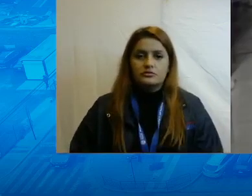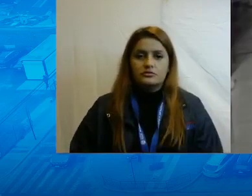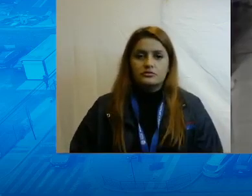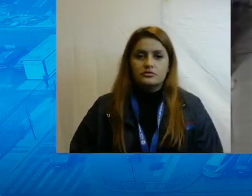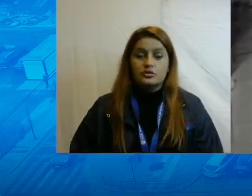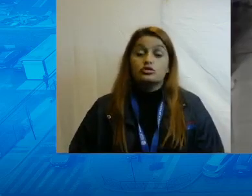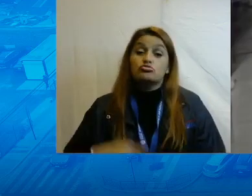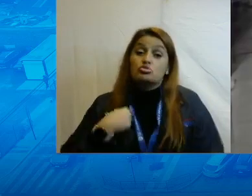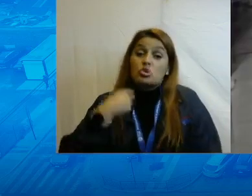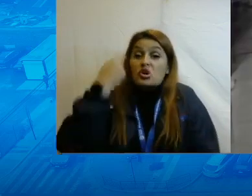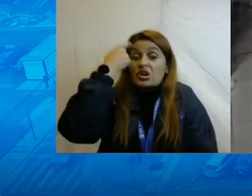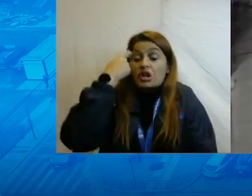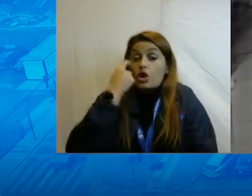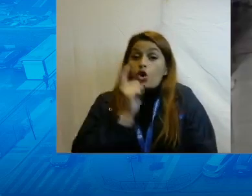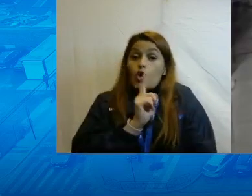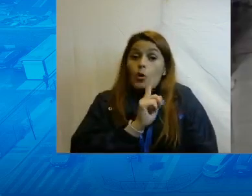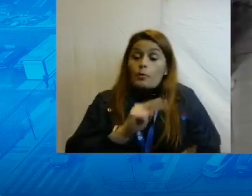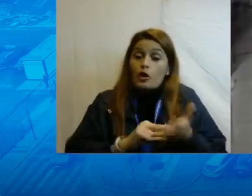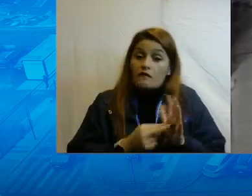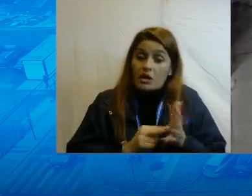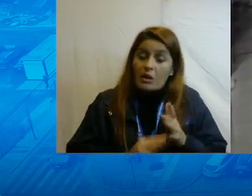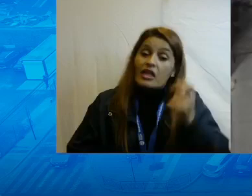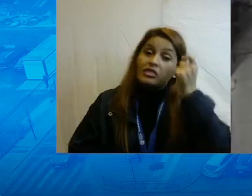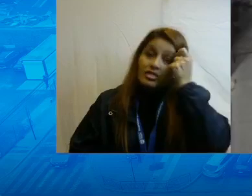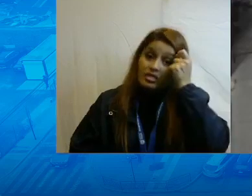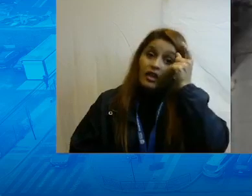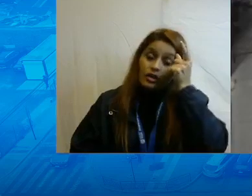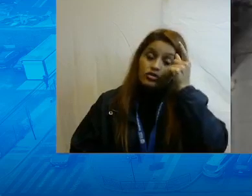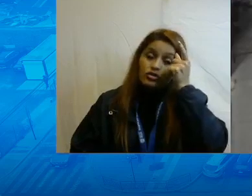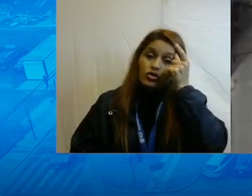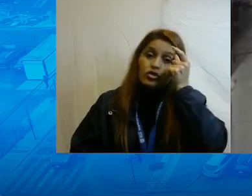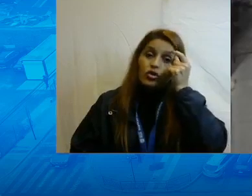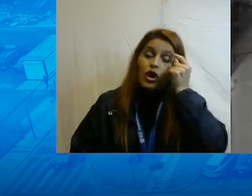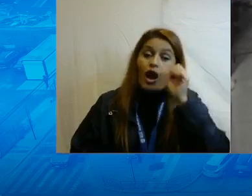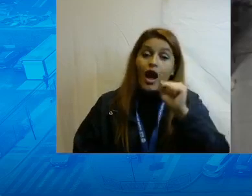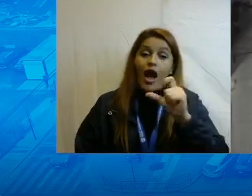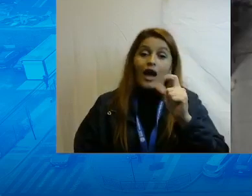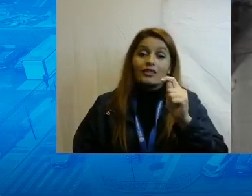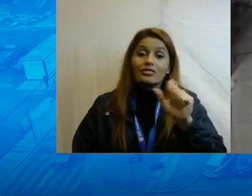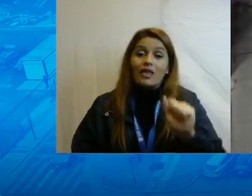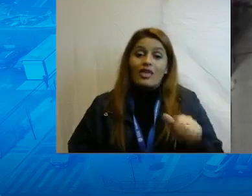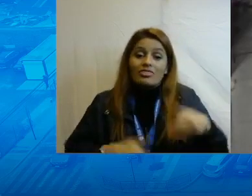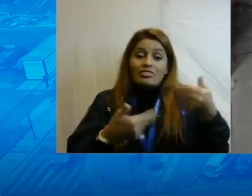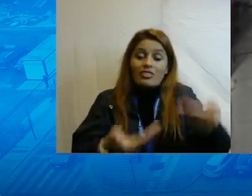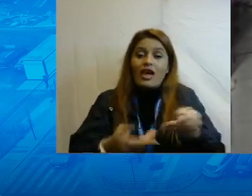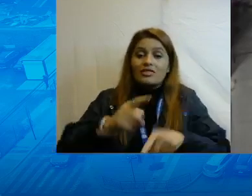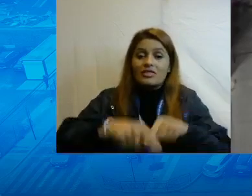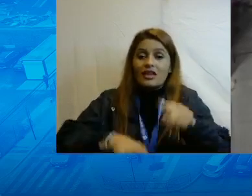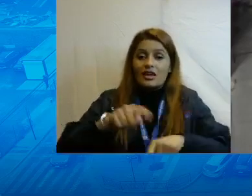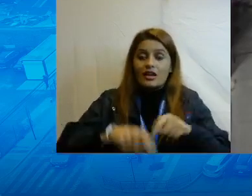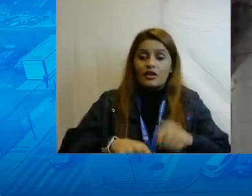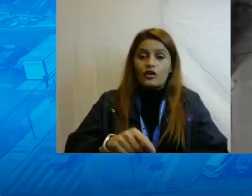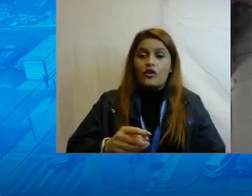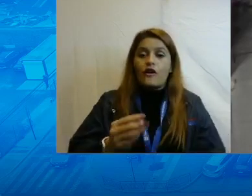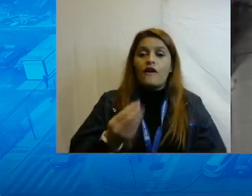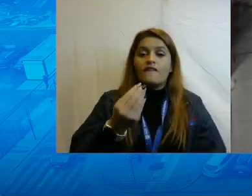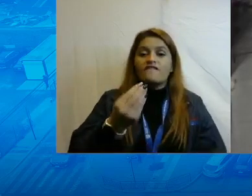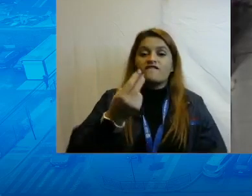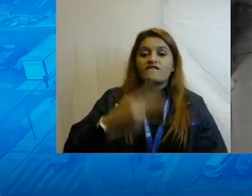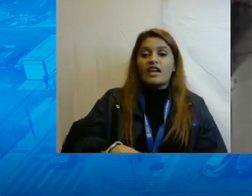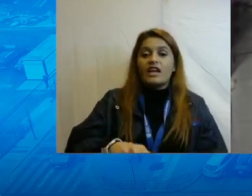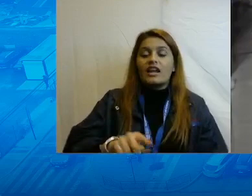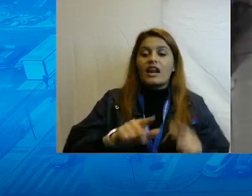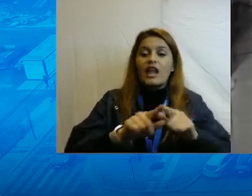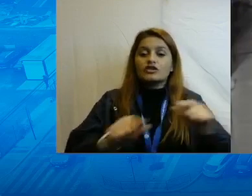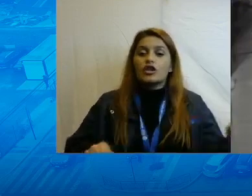habría problema. Entiendo que es cuando se entrega el acta de entrega de terreno, ¿cierto?, del Bien Nacional de Uso Público para